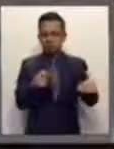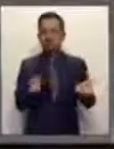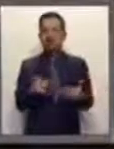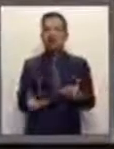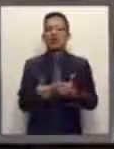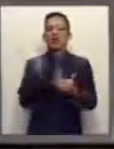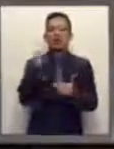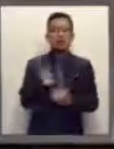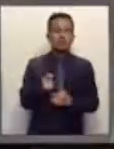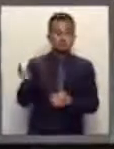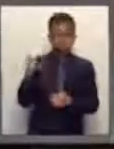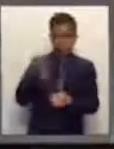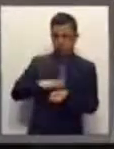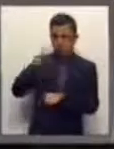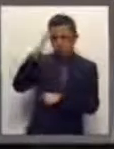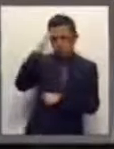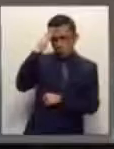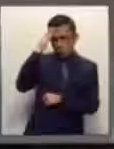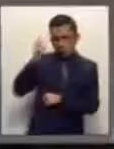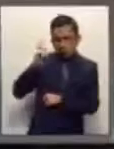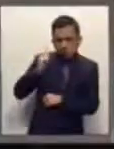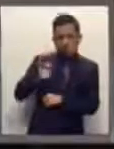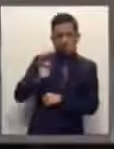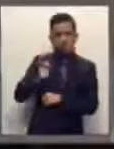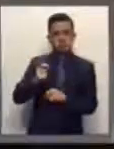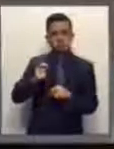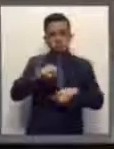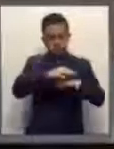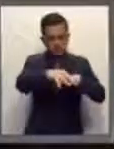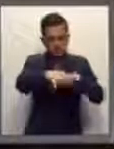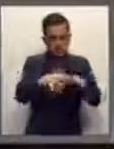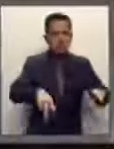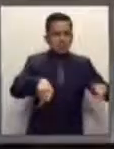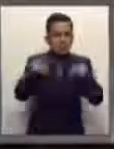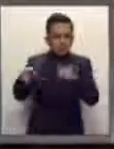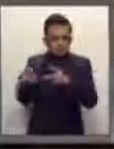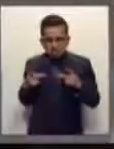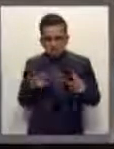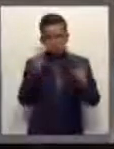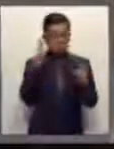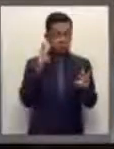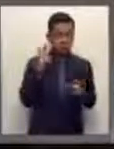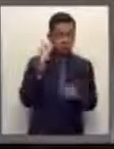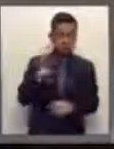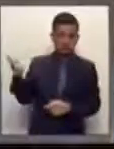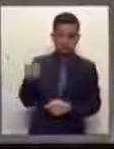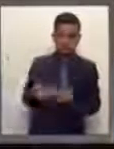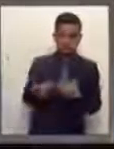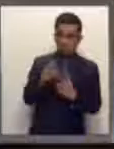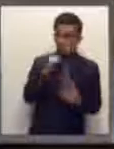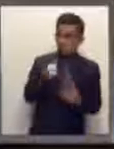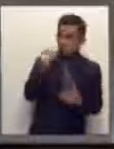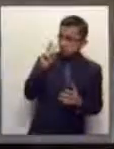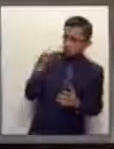un gigante en la comercialización de semillas cuyas magnitudes e impactos no han sido capaces de